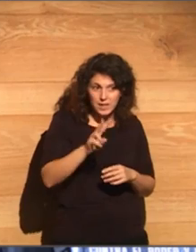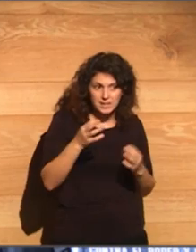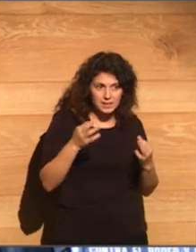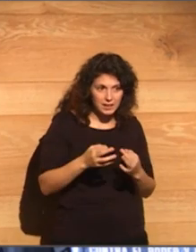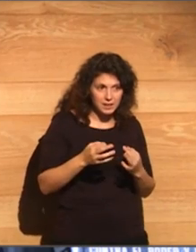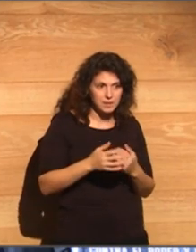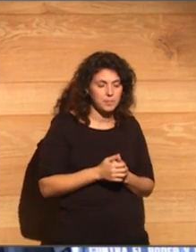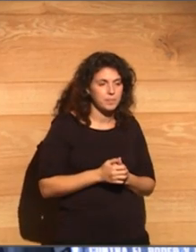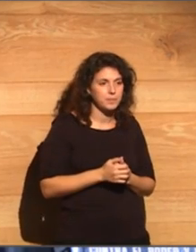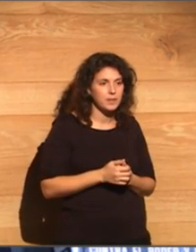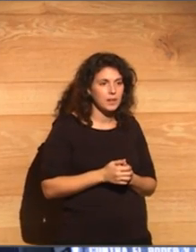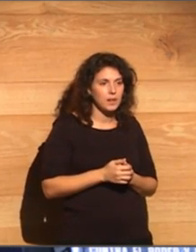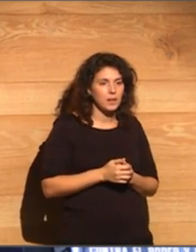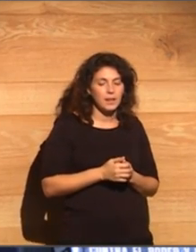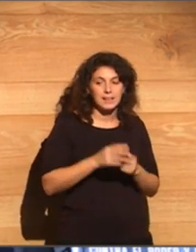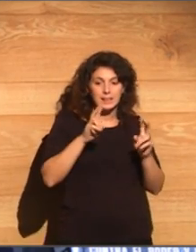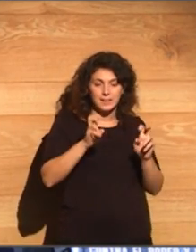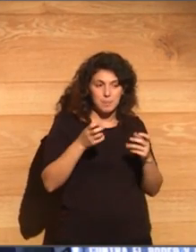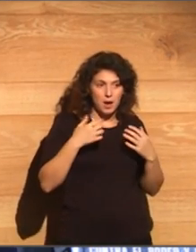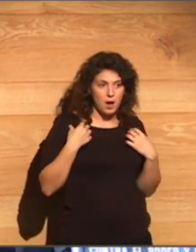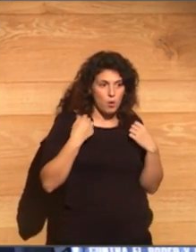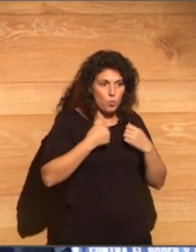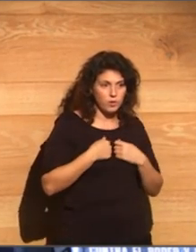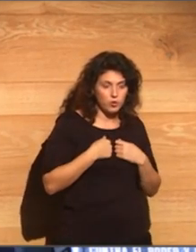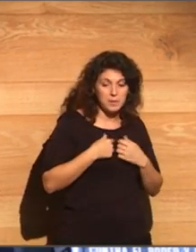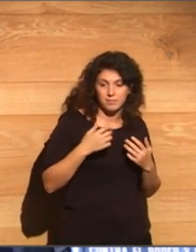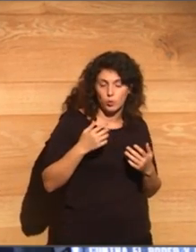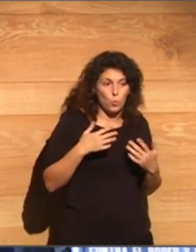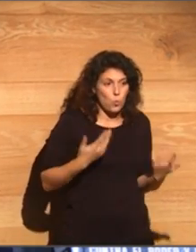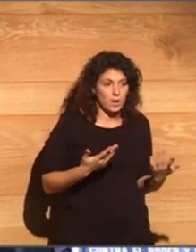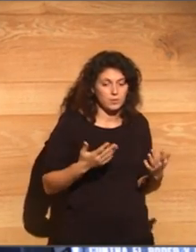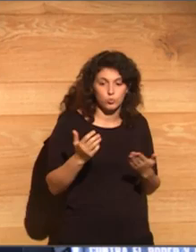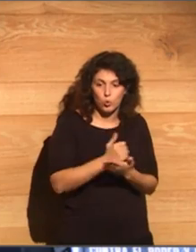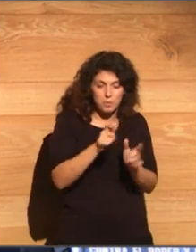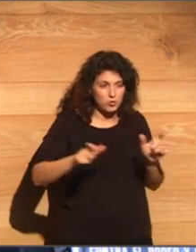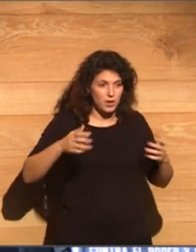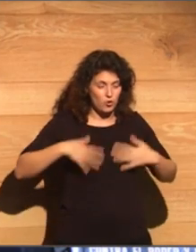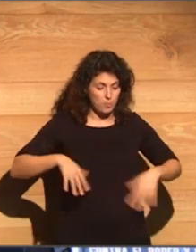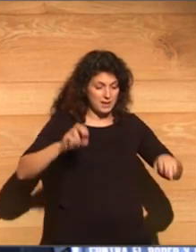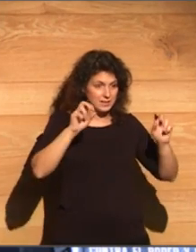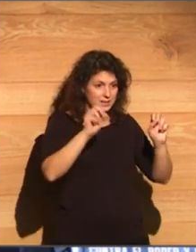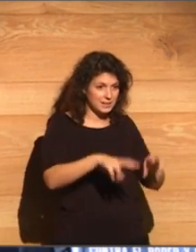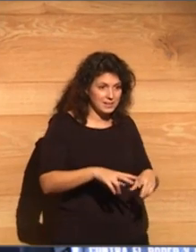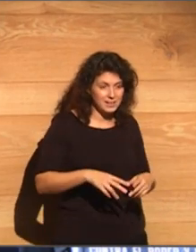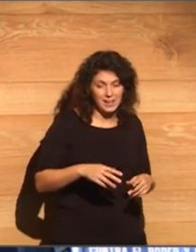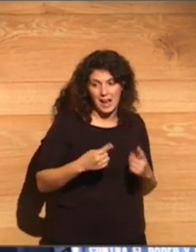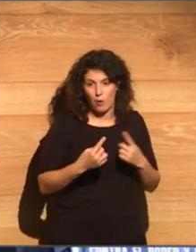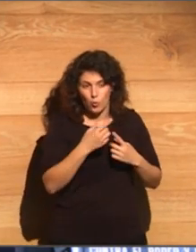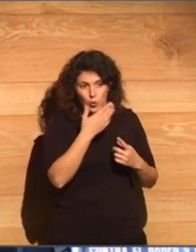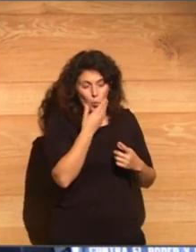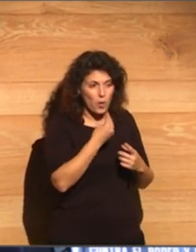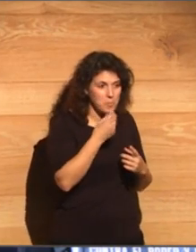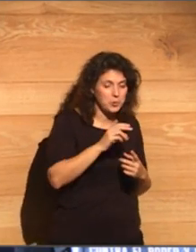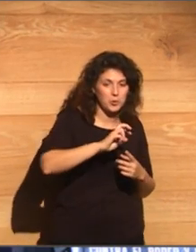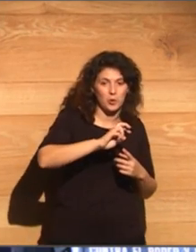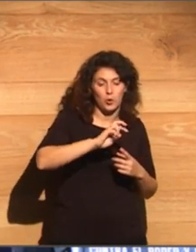quitan el uniforme, pues es todo gente en pelotas. Que es gente en pelotas, no muy agraciada por otro lado, no muy